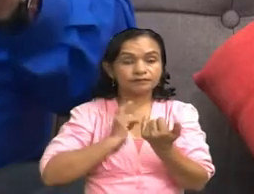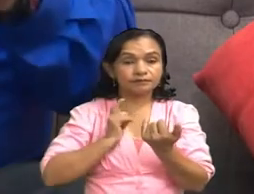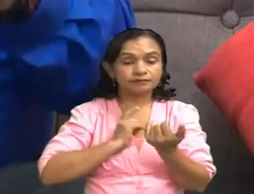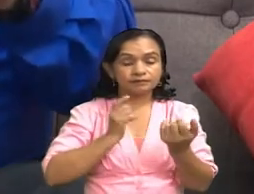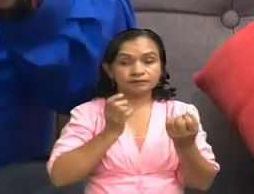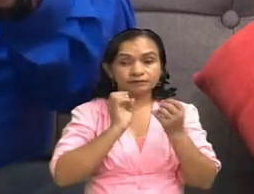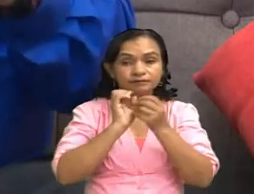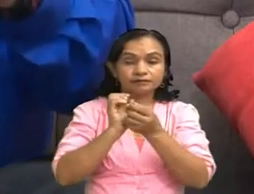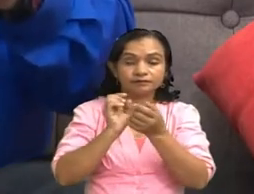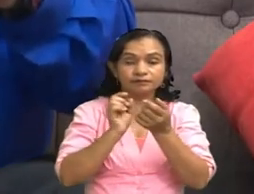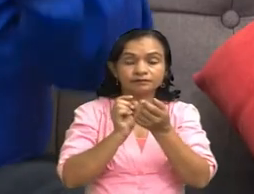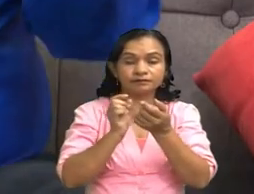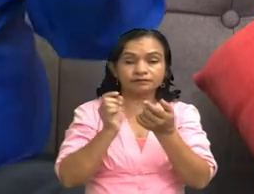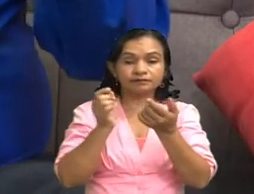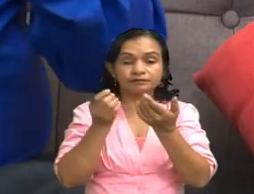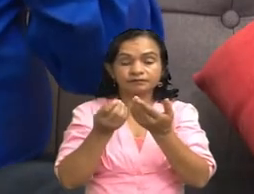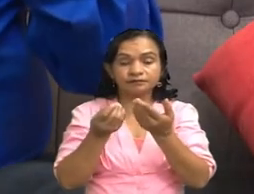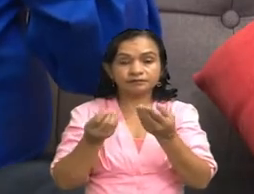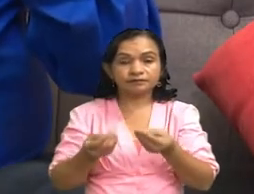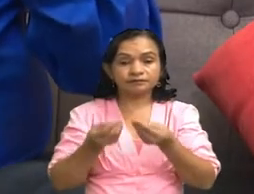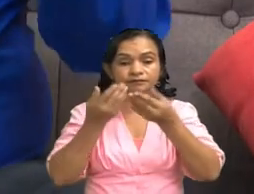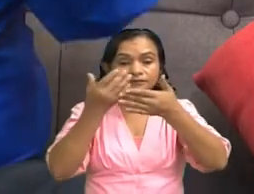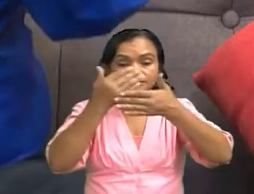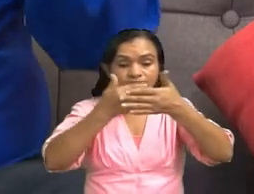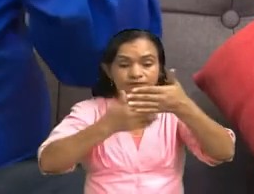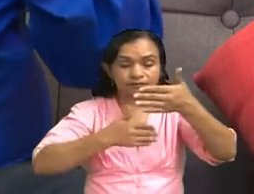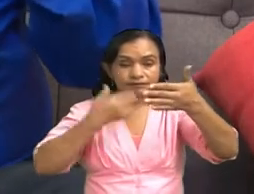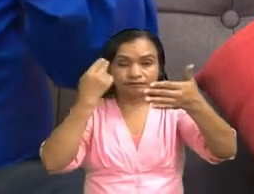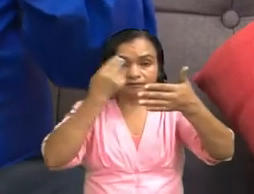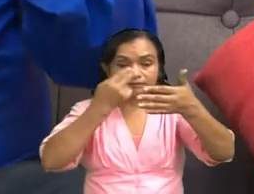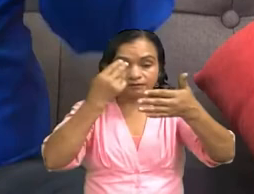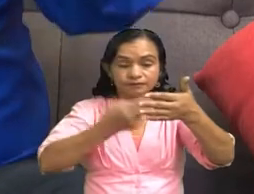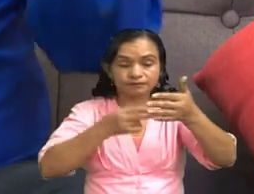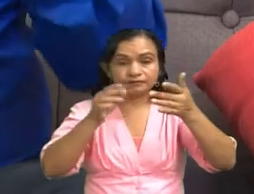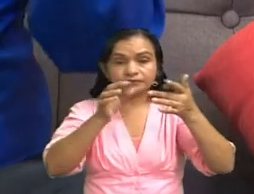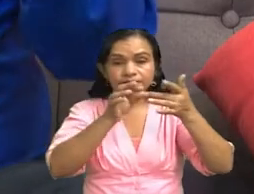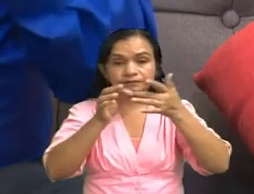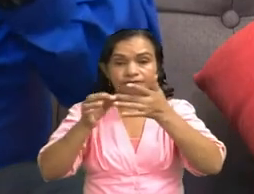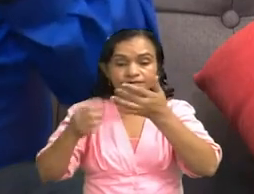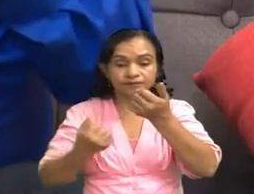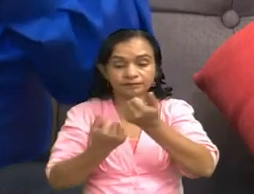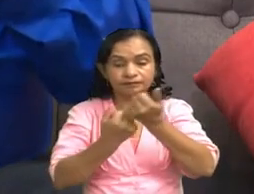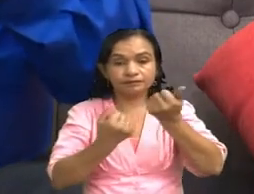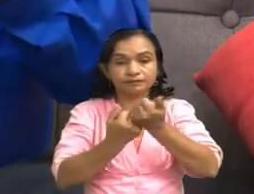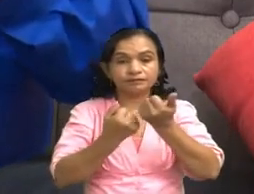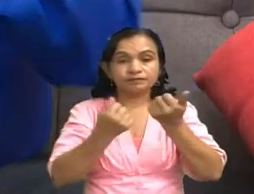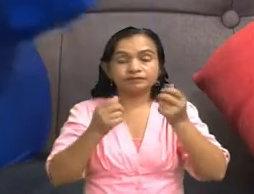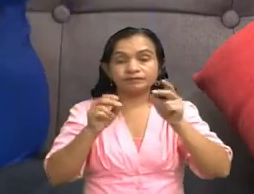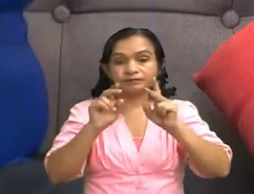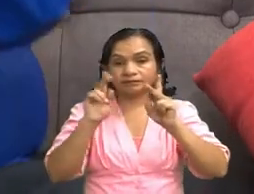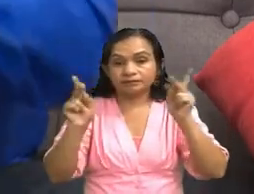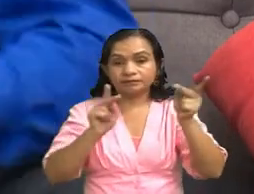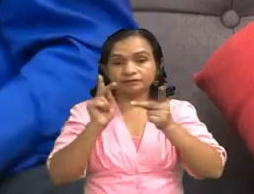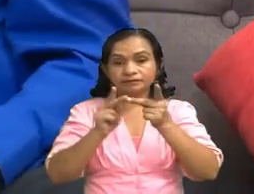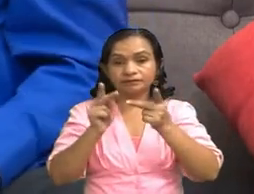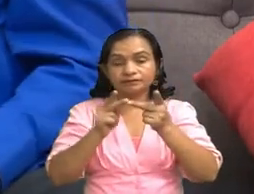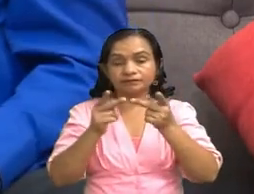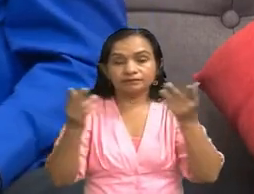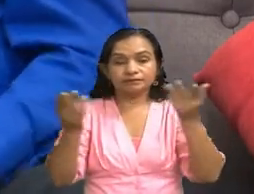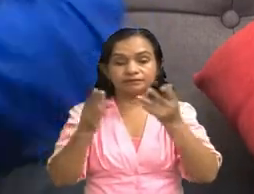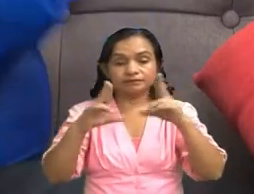mandar un cuestionario ya específico con soportes técnicos con la calidad del